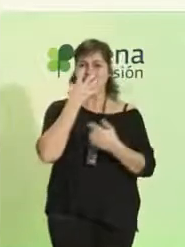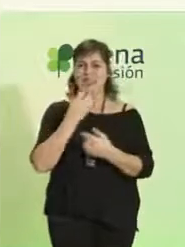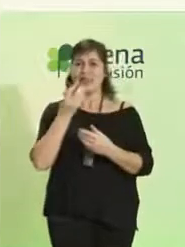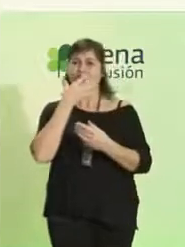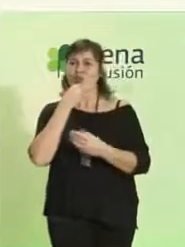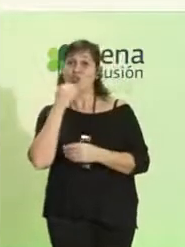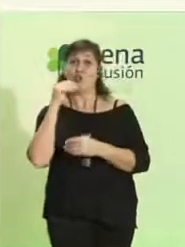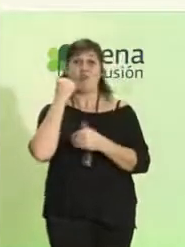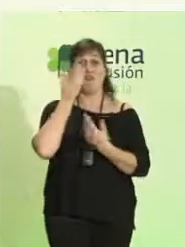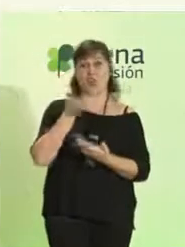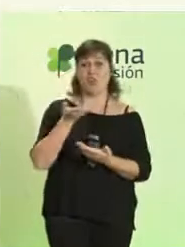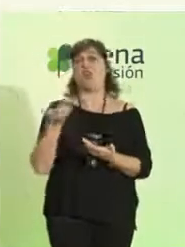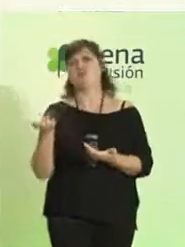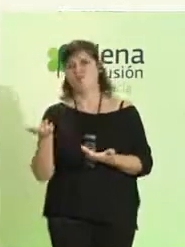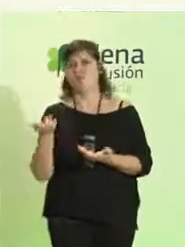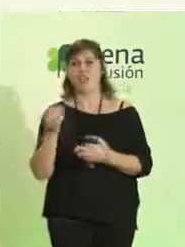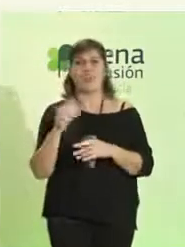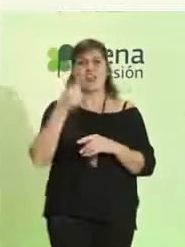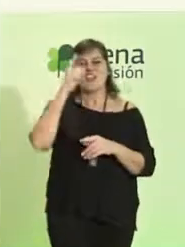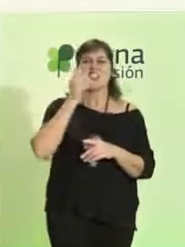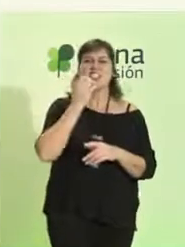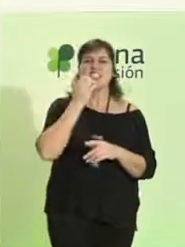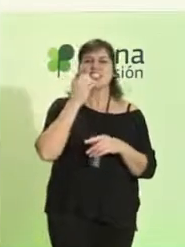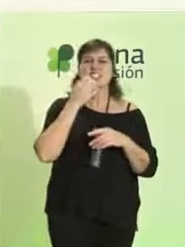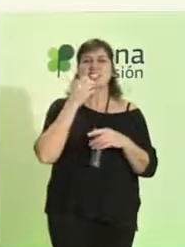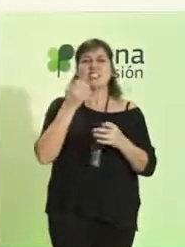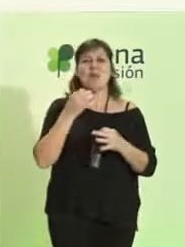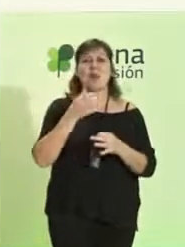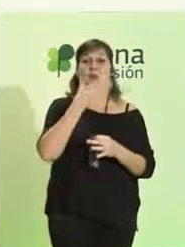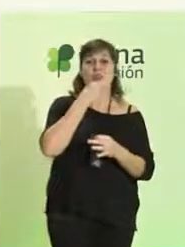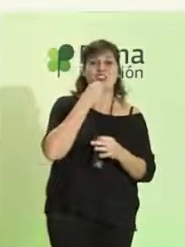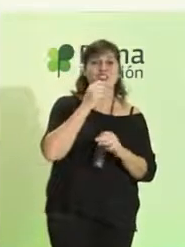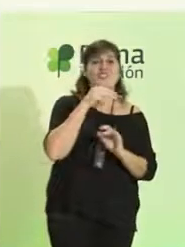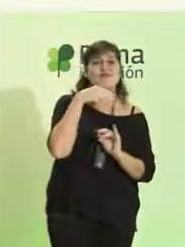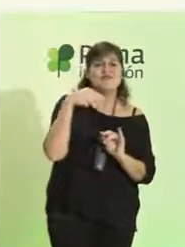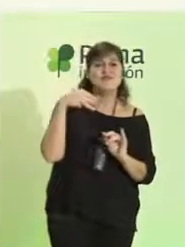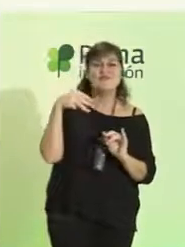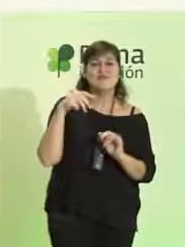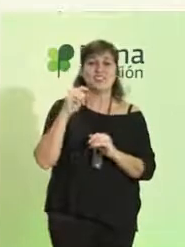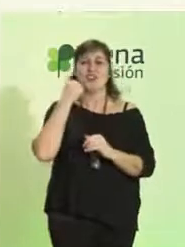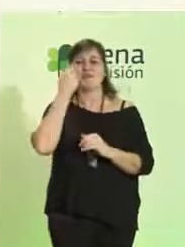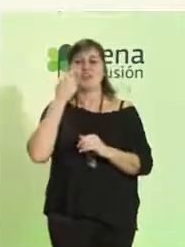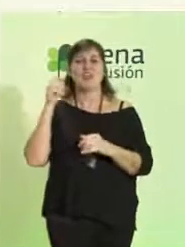feo. No sé por qué lo bonito siempre suena y lo feo siempre suena